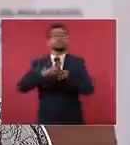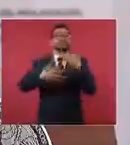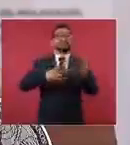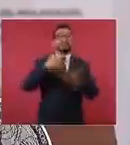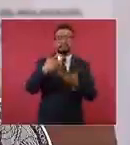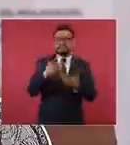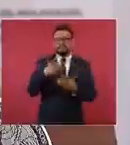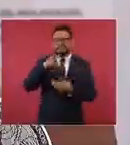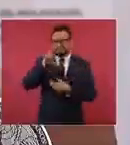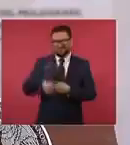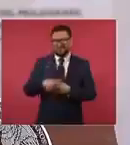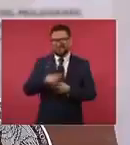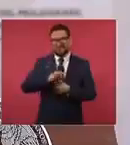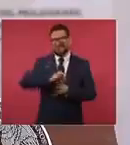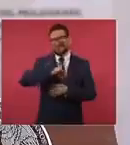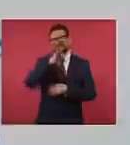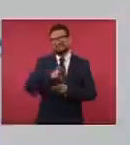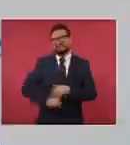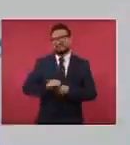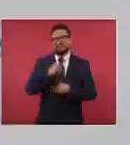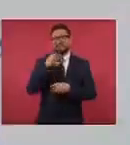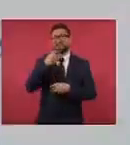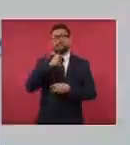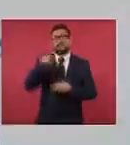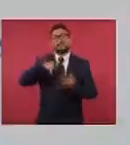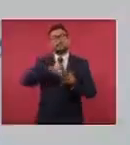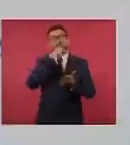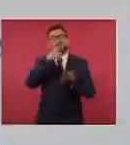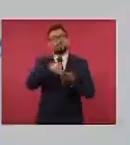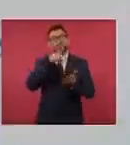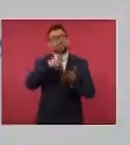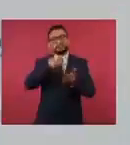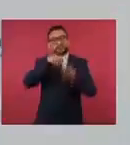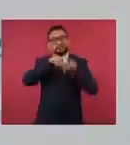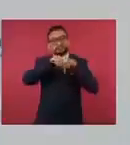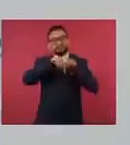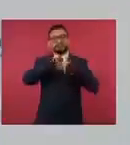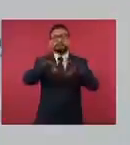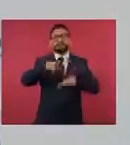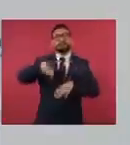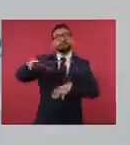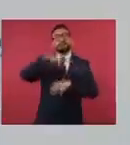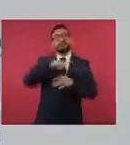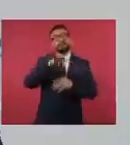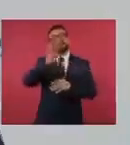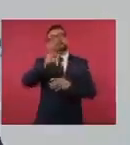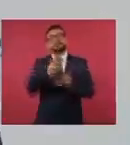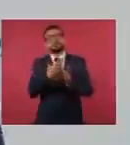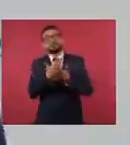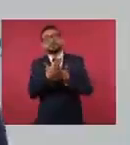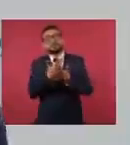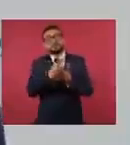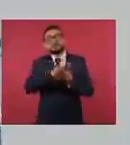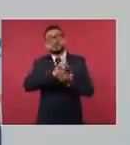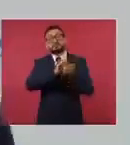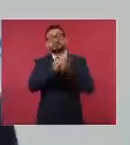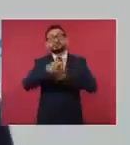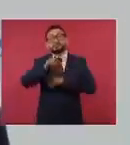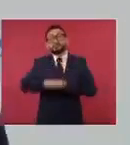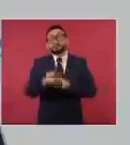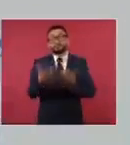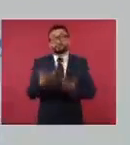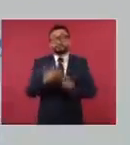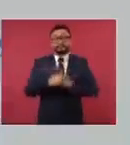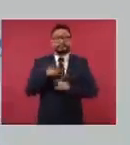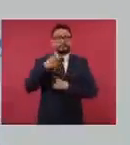ha sucedido, pero continúan repitiéndolo esperando o no que se vuelva verdad. Pero antes